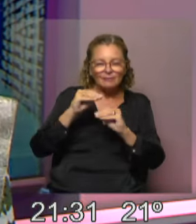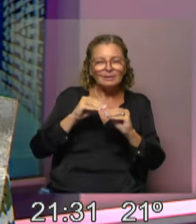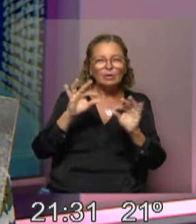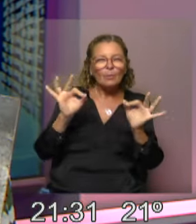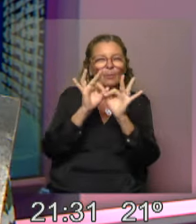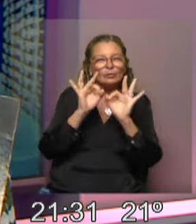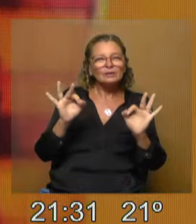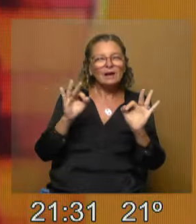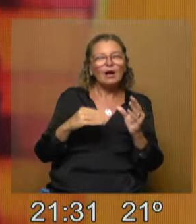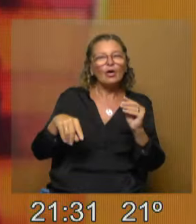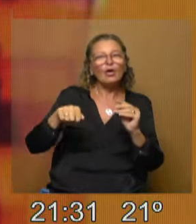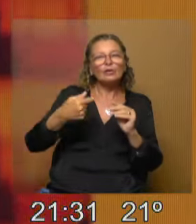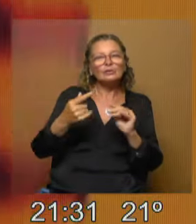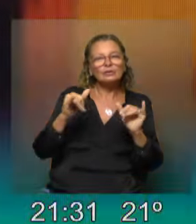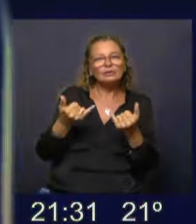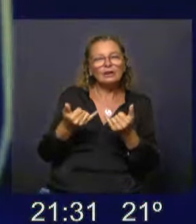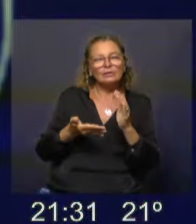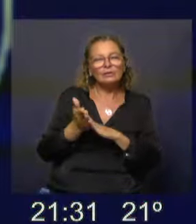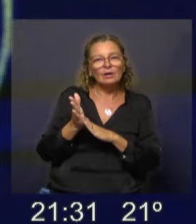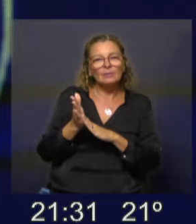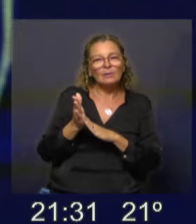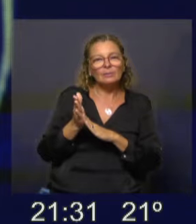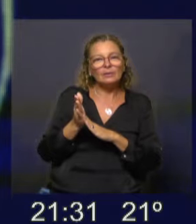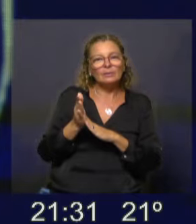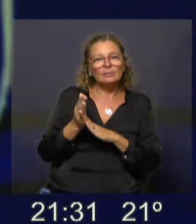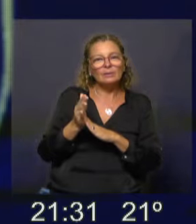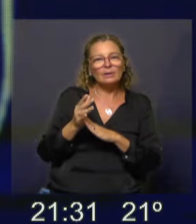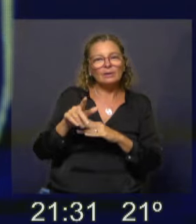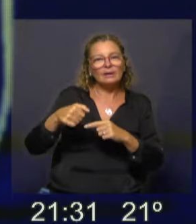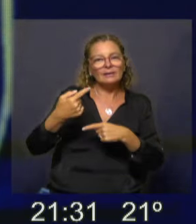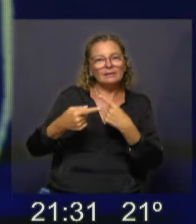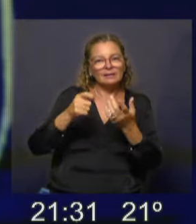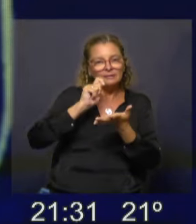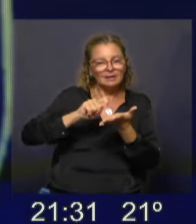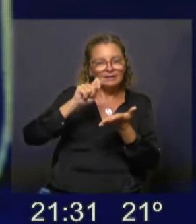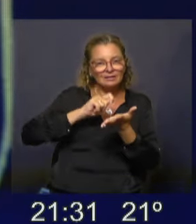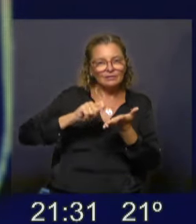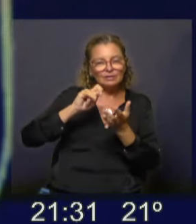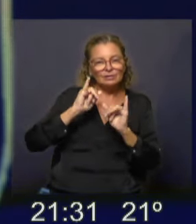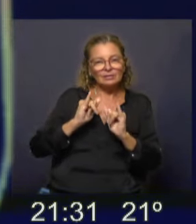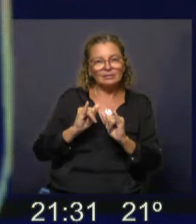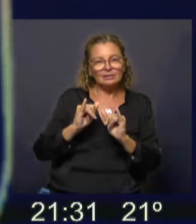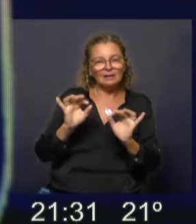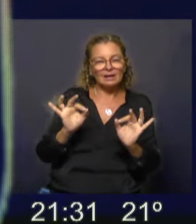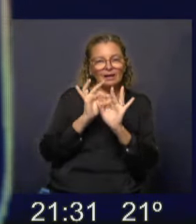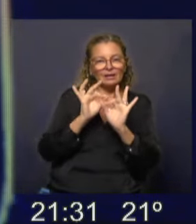temas y eso? ¿Cuándo? Sí, ya nos vamos a ir de ahí de lleno a seguir con las composiciones y